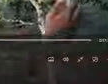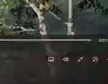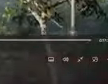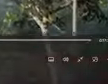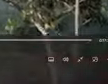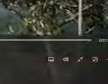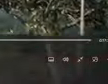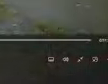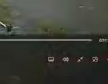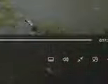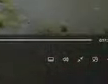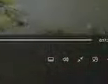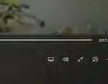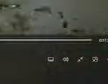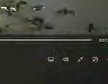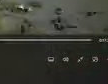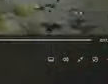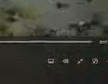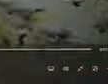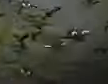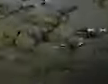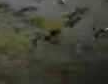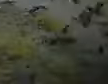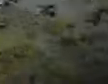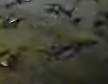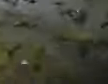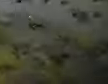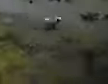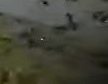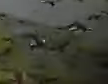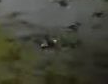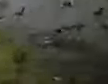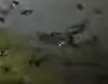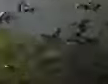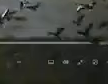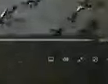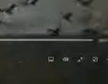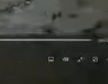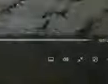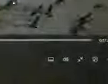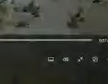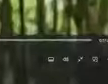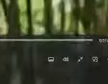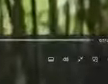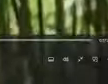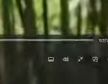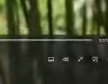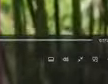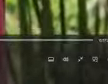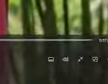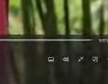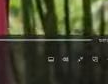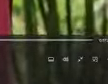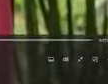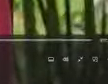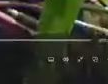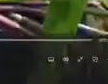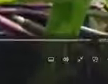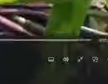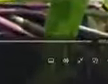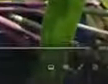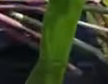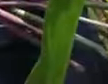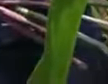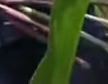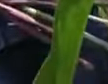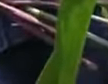Casanare es un departamento mágico de increíble belleza natural. Su maravilla forestal está apenas por descubrir. Es un